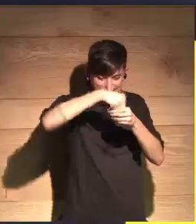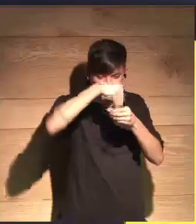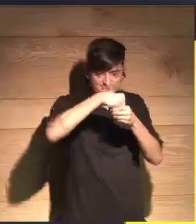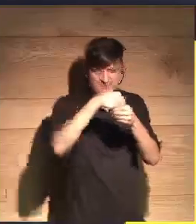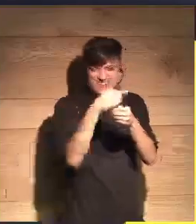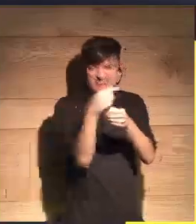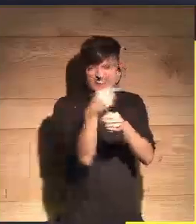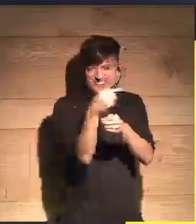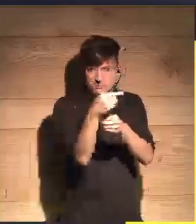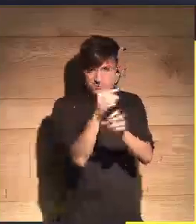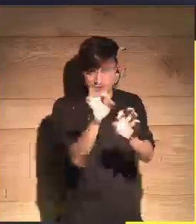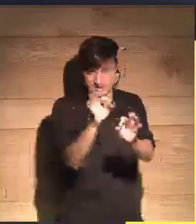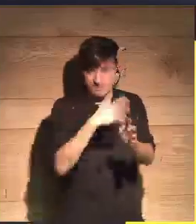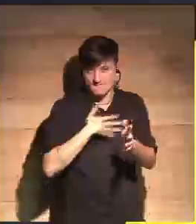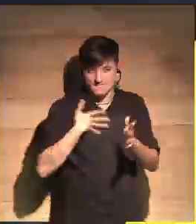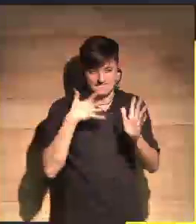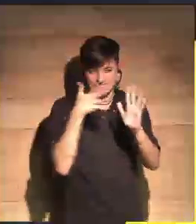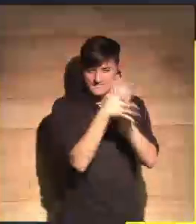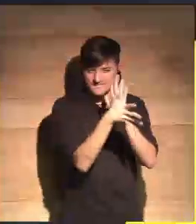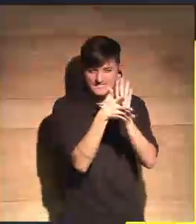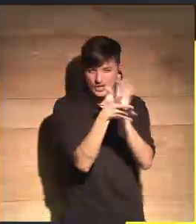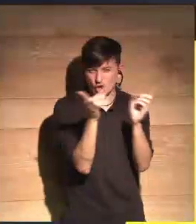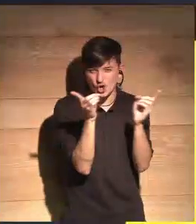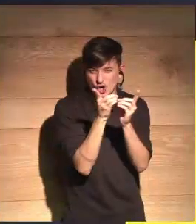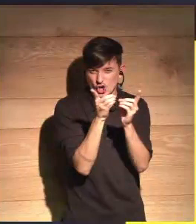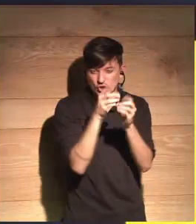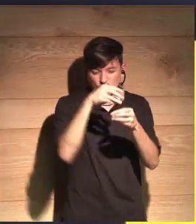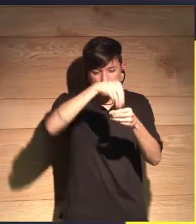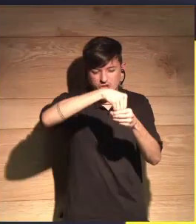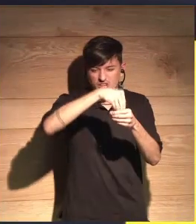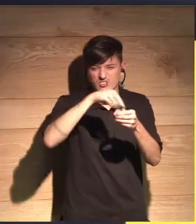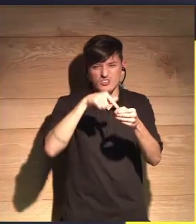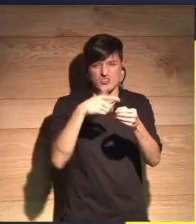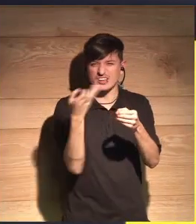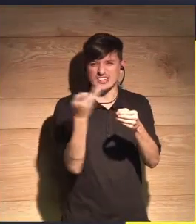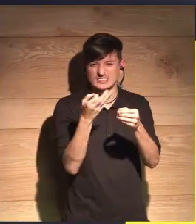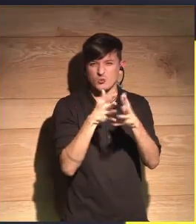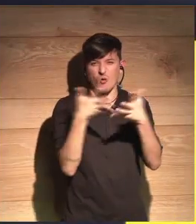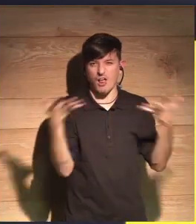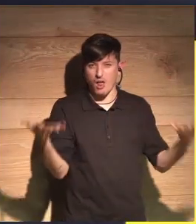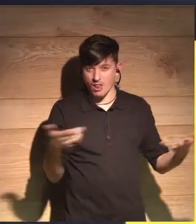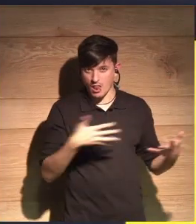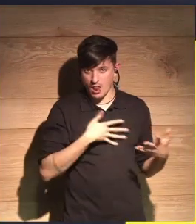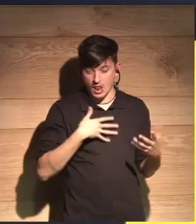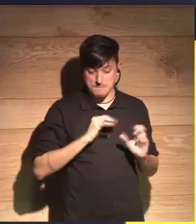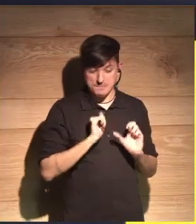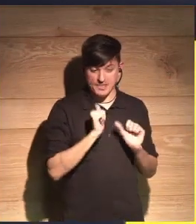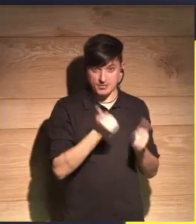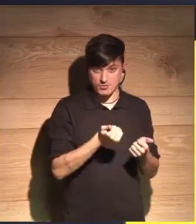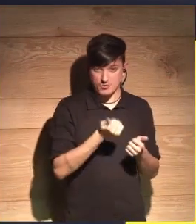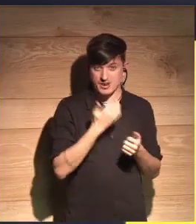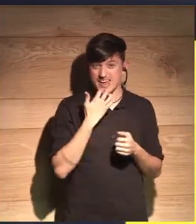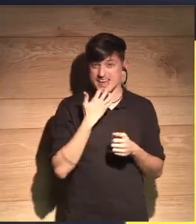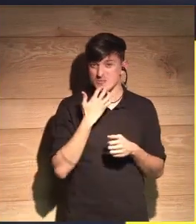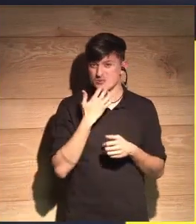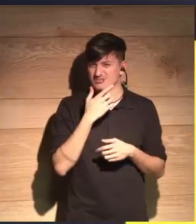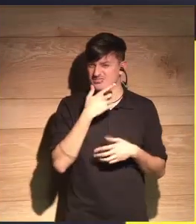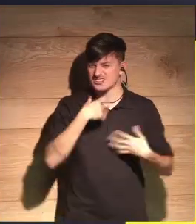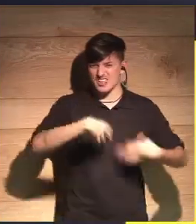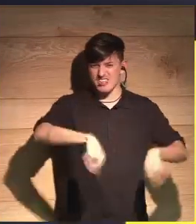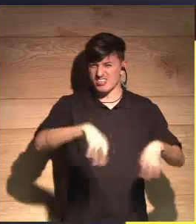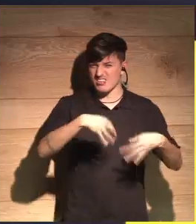negativo entonces quiero describir muy brevemente qué es el contenido le empiezo con un ejemplo muy simple a través